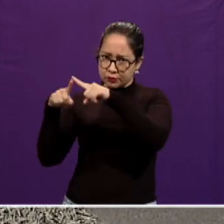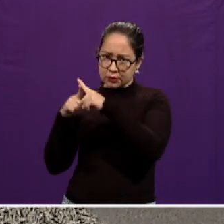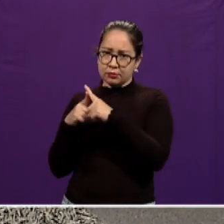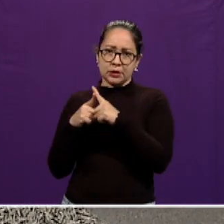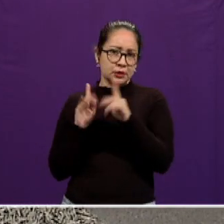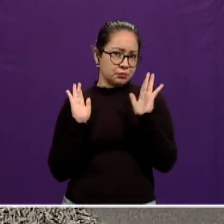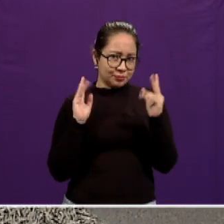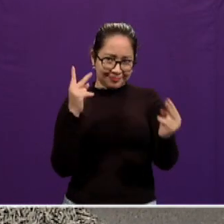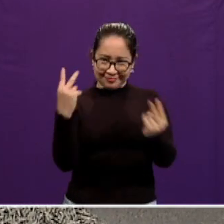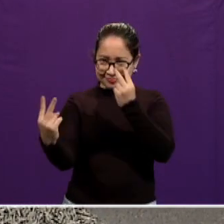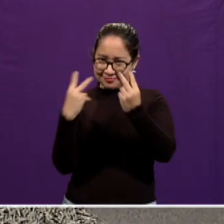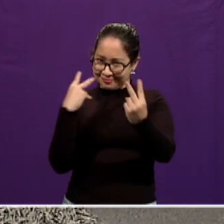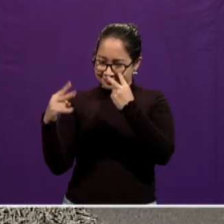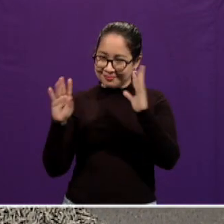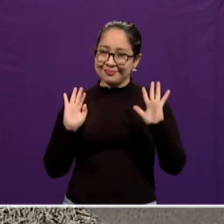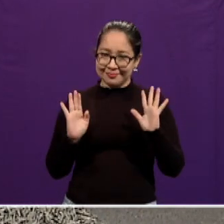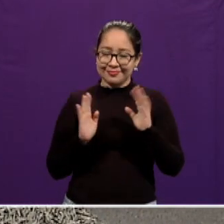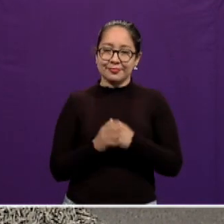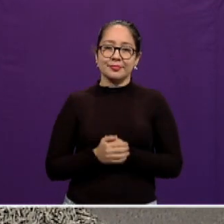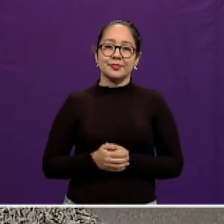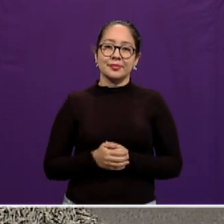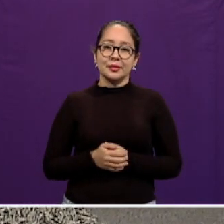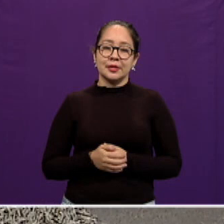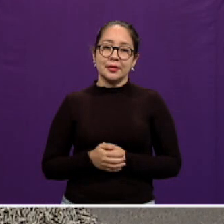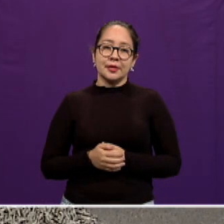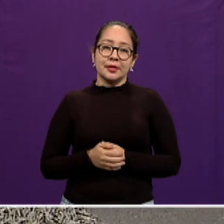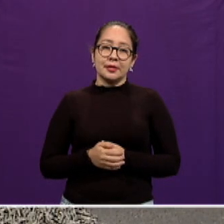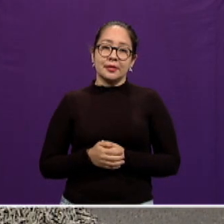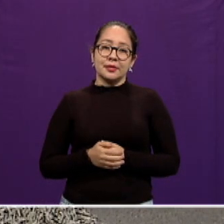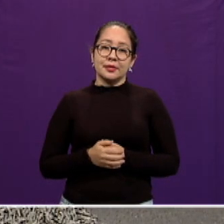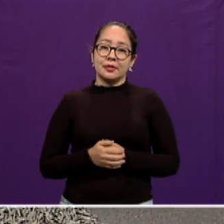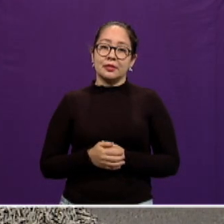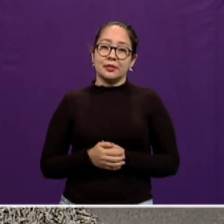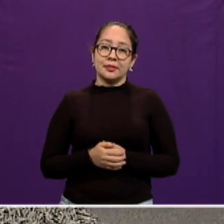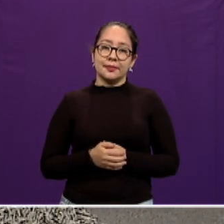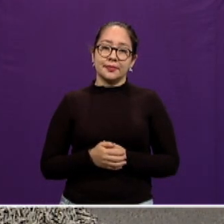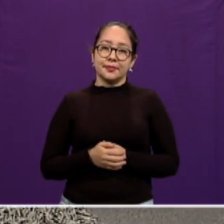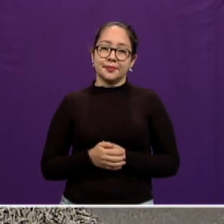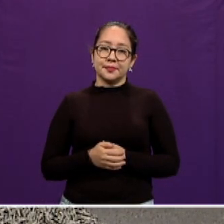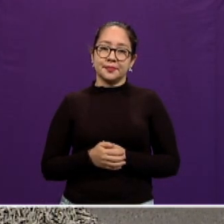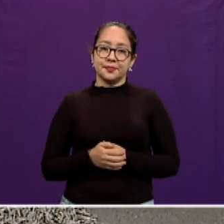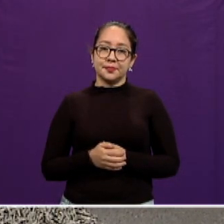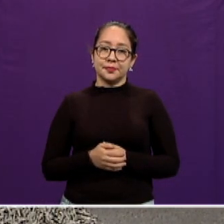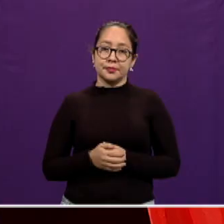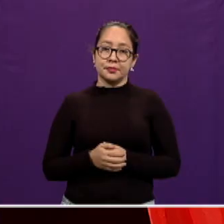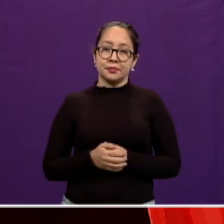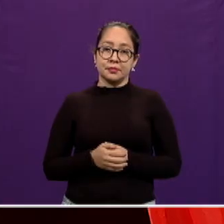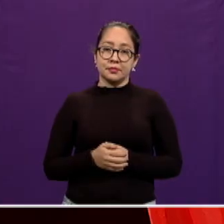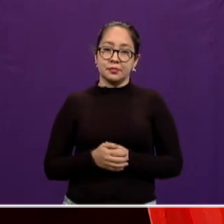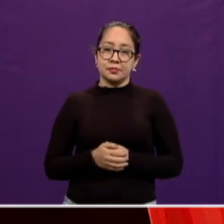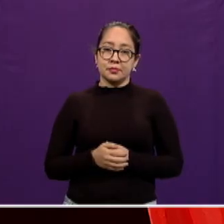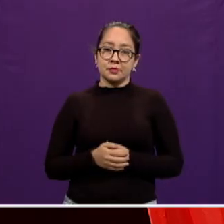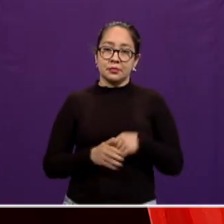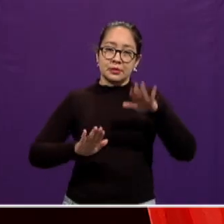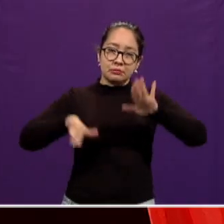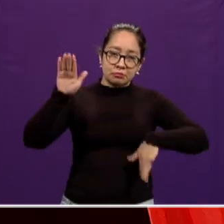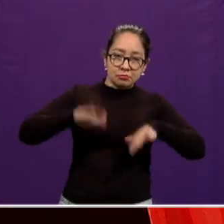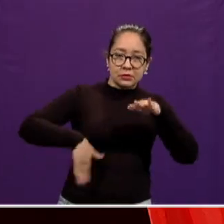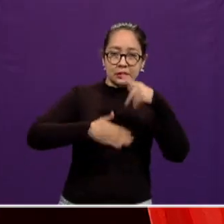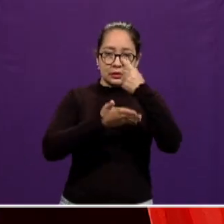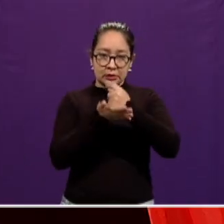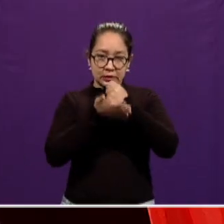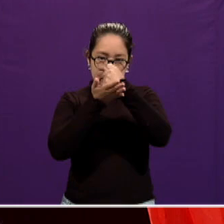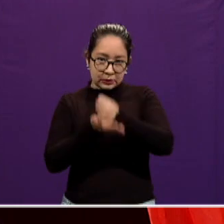en Sororidad, es que eso también es importante, porque muchas veces el alcance para encontrarse en una terapia de